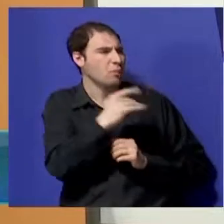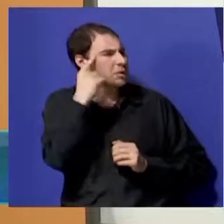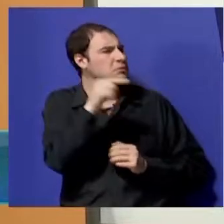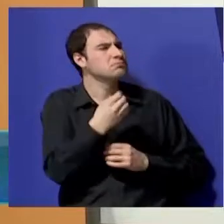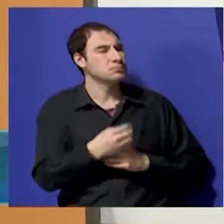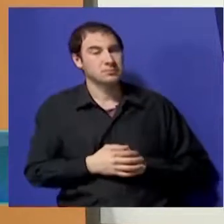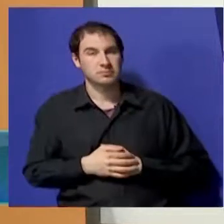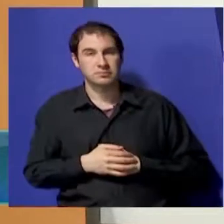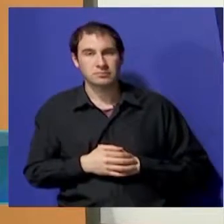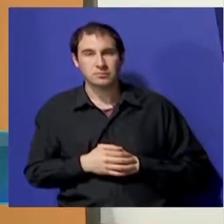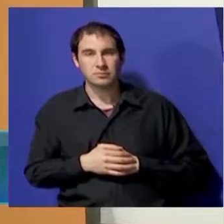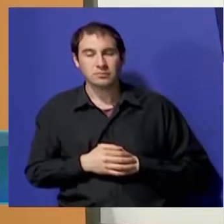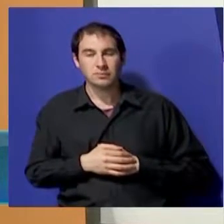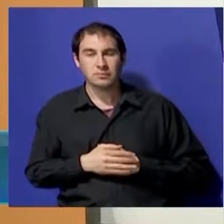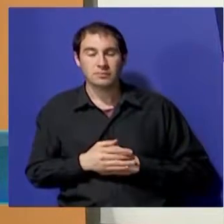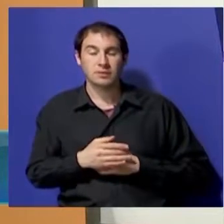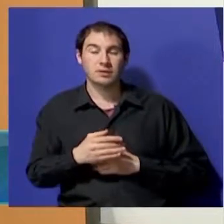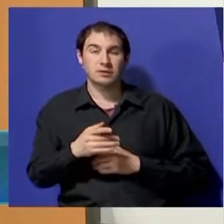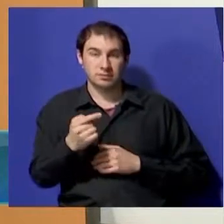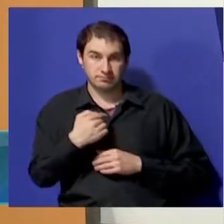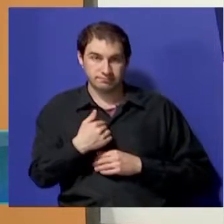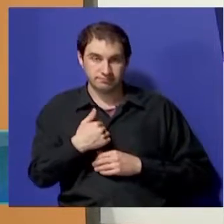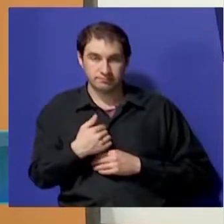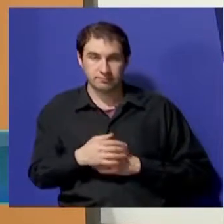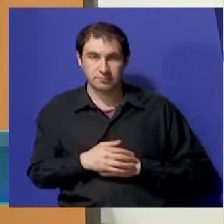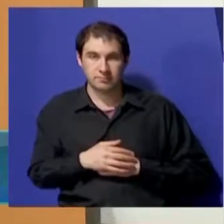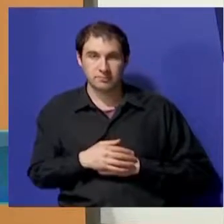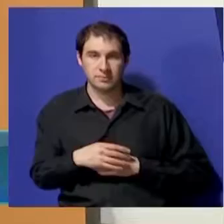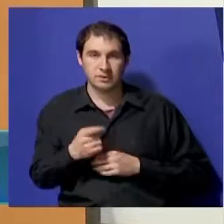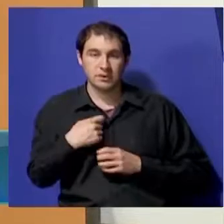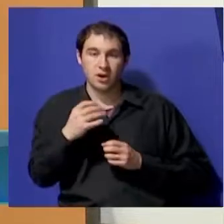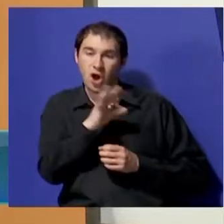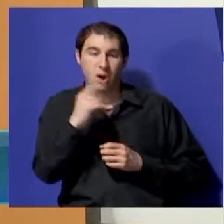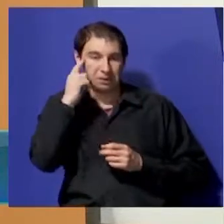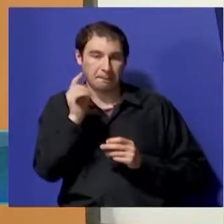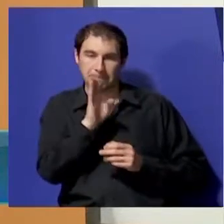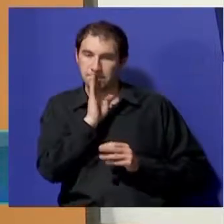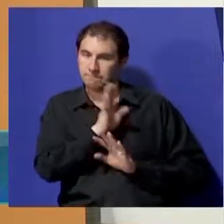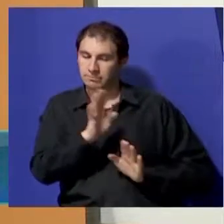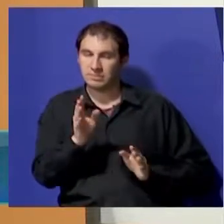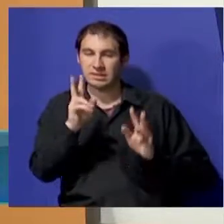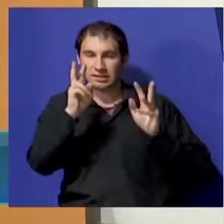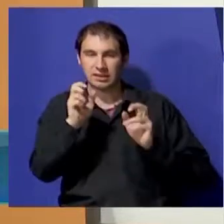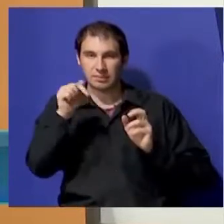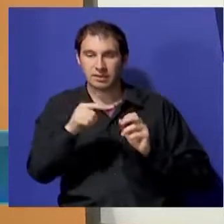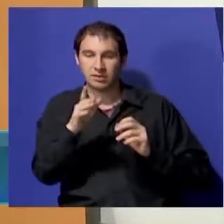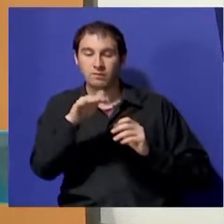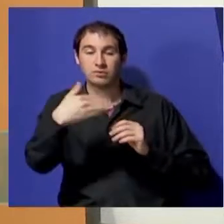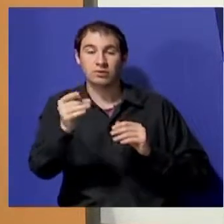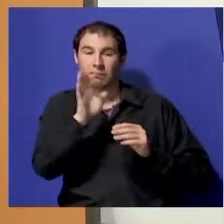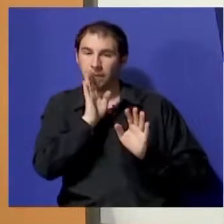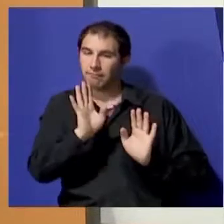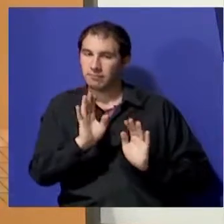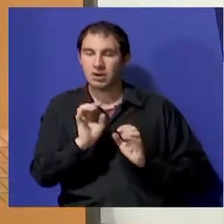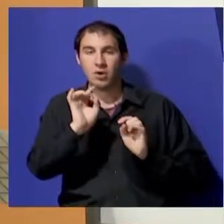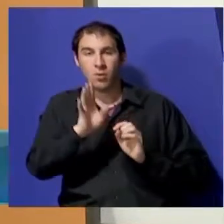tenés? ¿Cómo lo ves? Yo no les voy a decir mi opinión respecto sobre lo que creo que va a pasar,